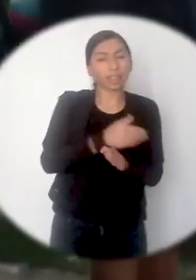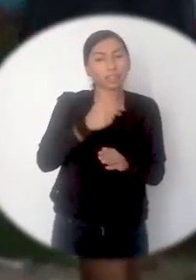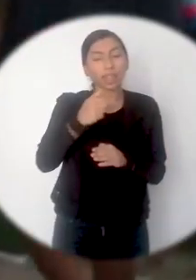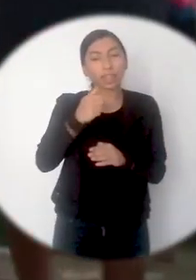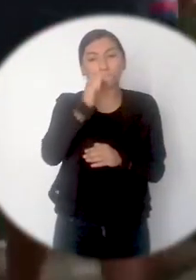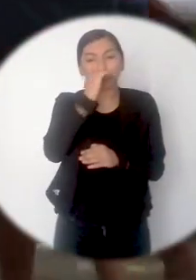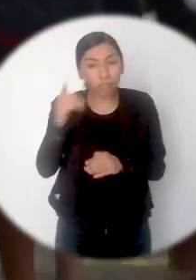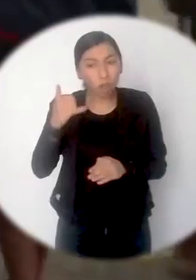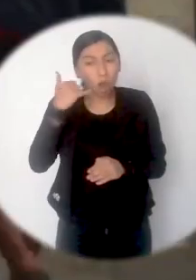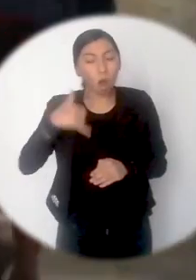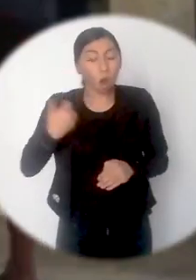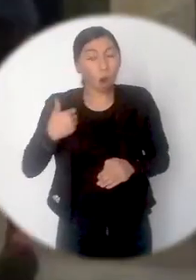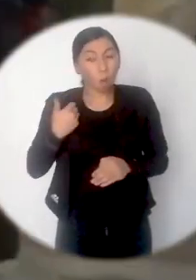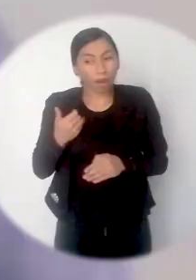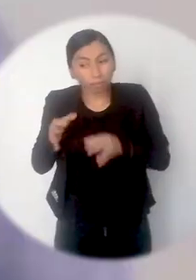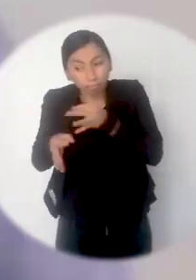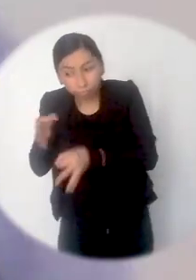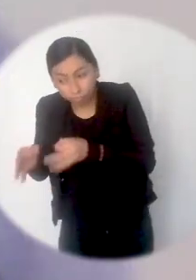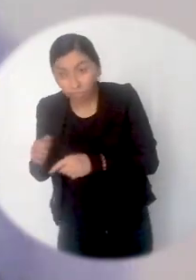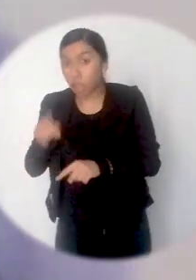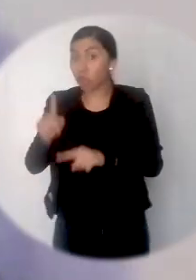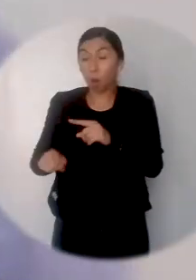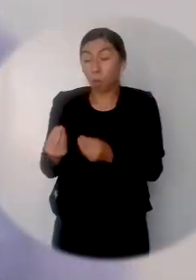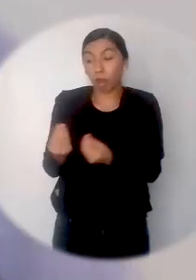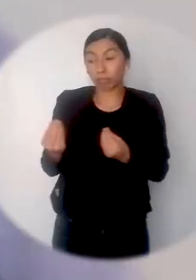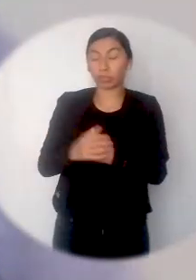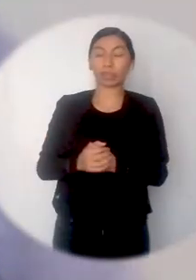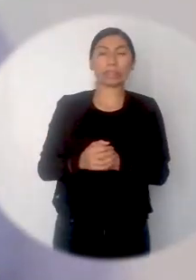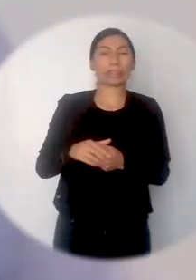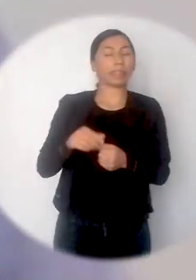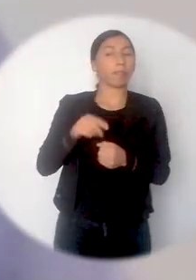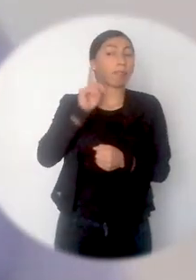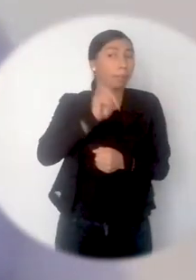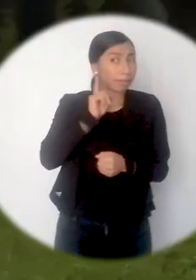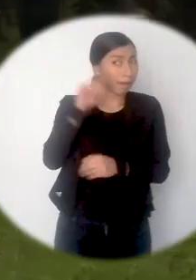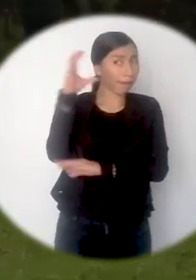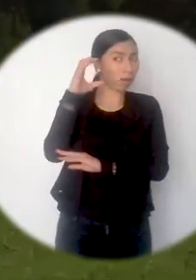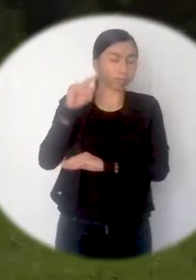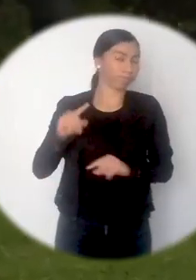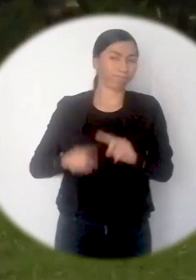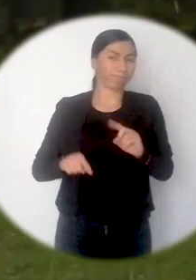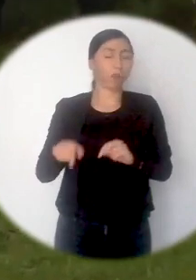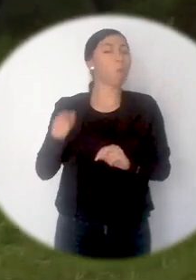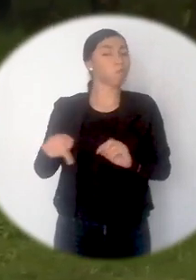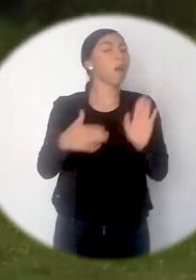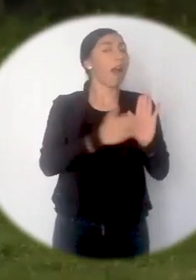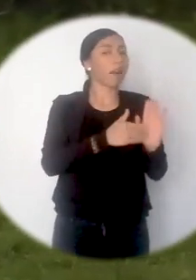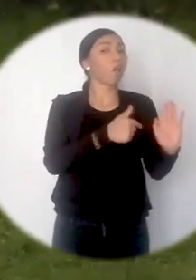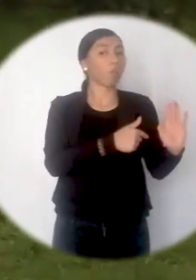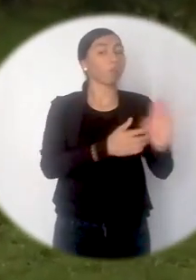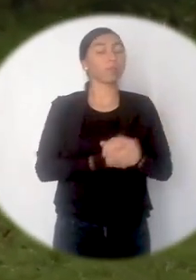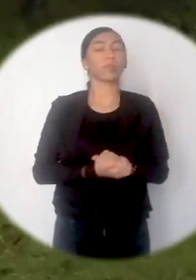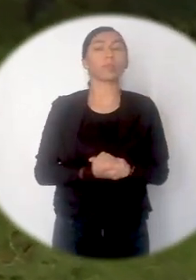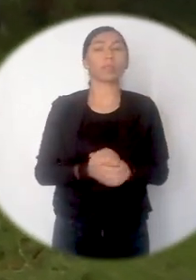reclutamiento forzado de niños, niñas y adolescentes. No se le puede mentir a un país porque están las evidencias. Lo